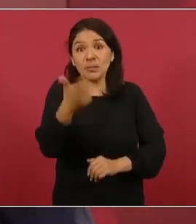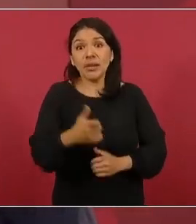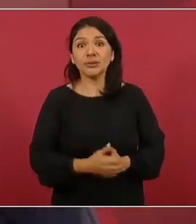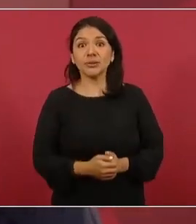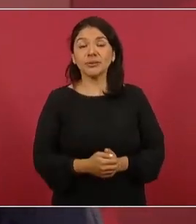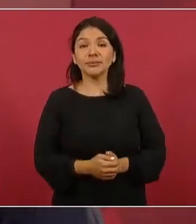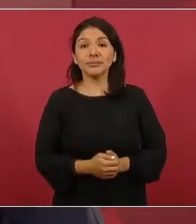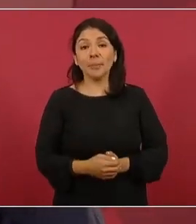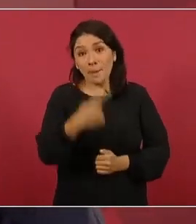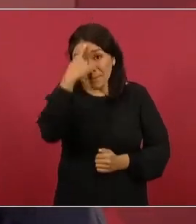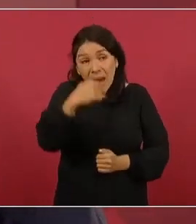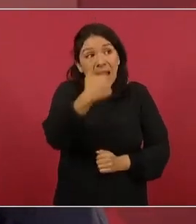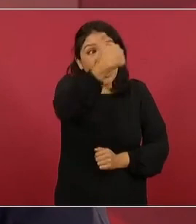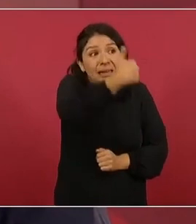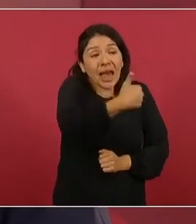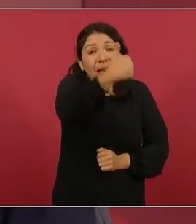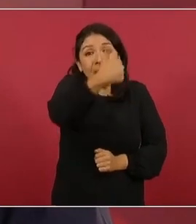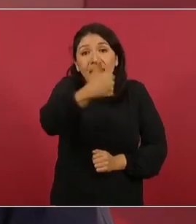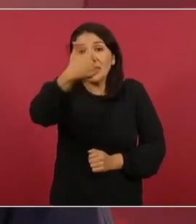sucursal.